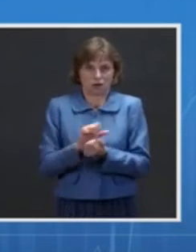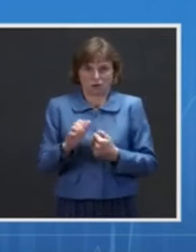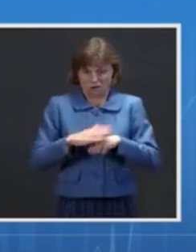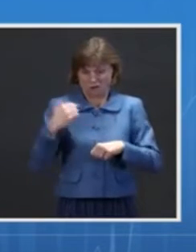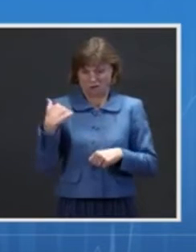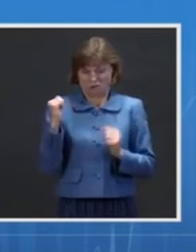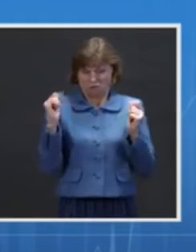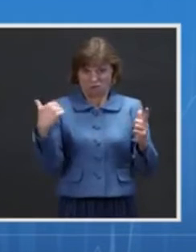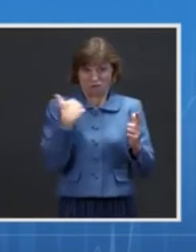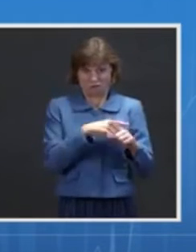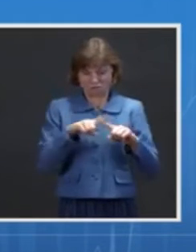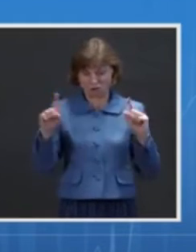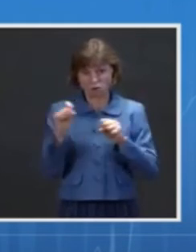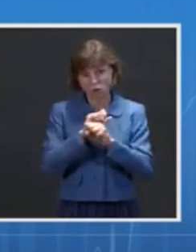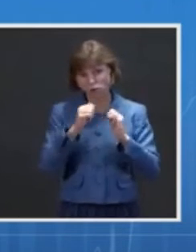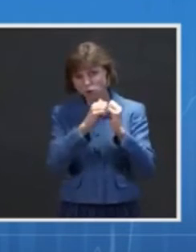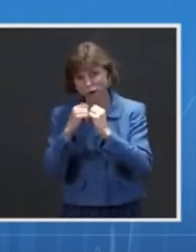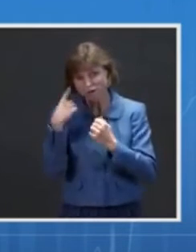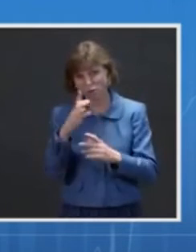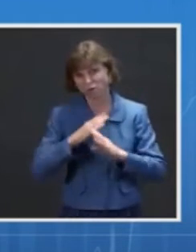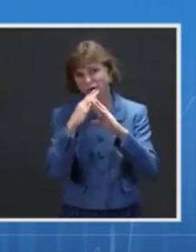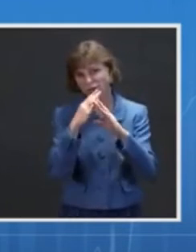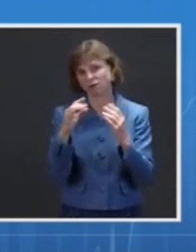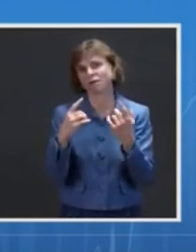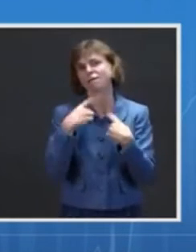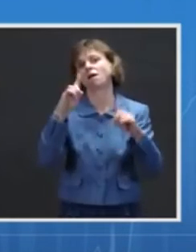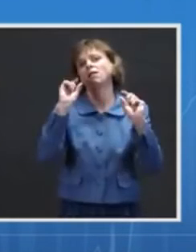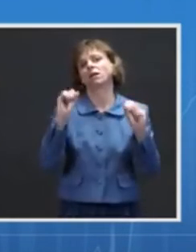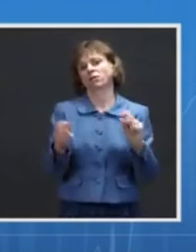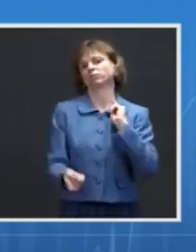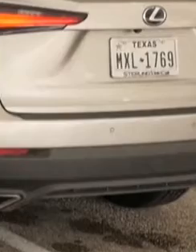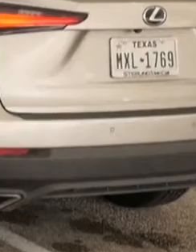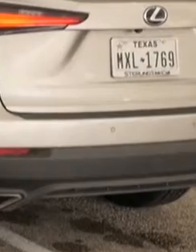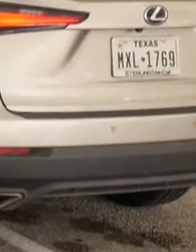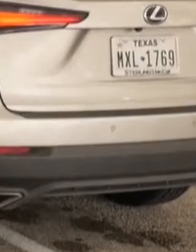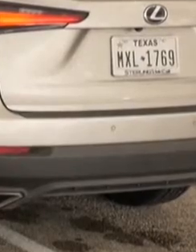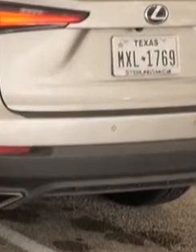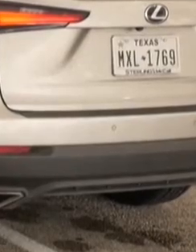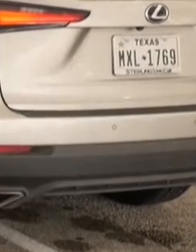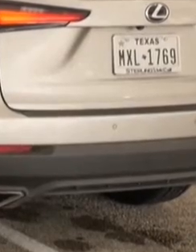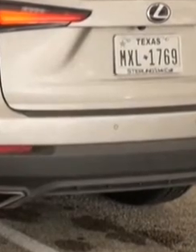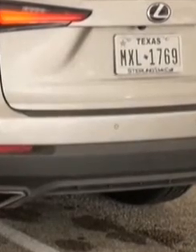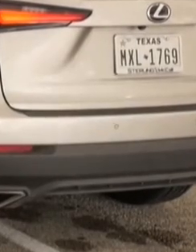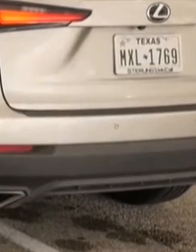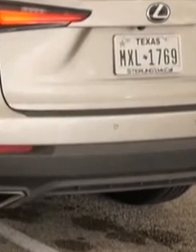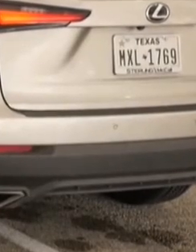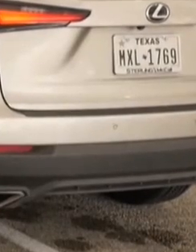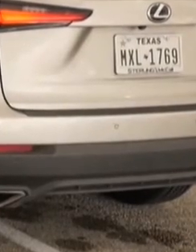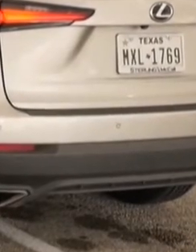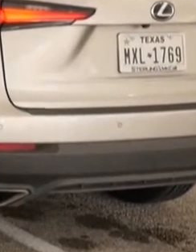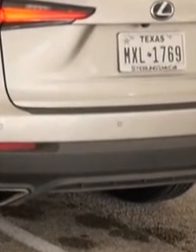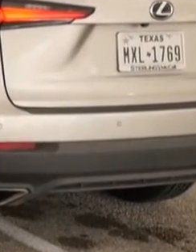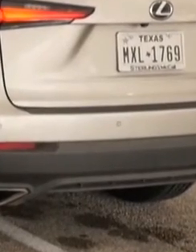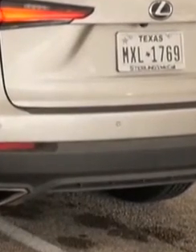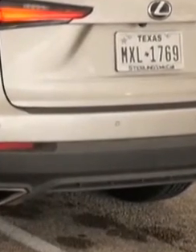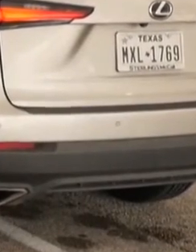y tomamos estas medidas de prevención, finalmente podremos cambiar el rumbo. En Estados Unidos, la Universidad Johns Hopkins contabiliza más